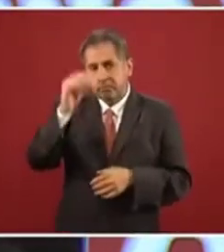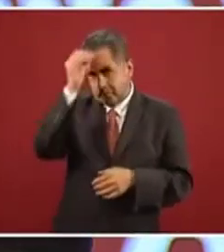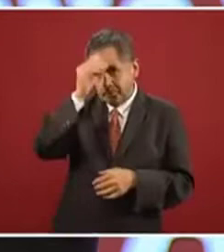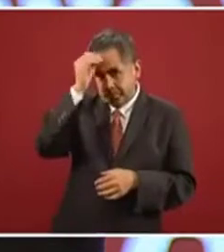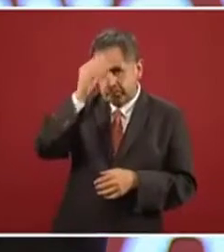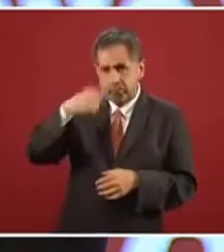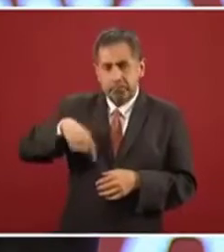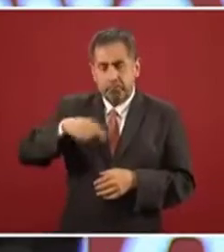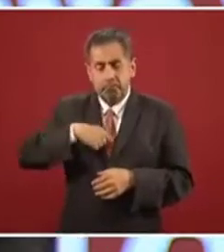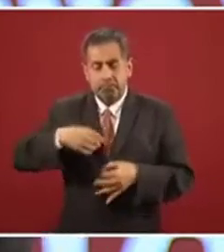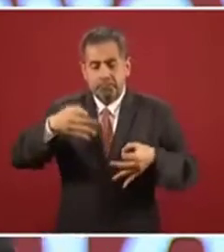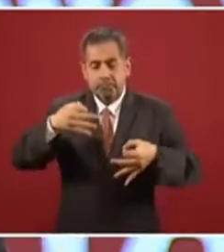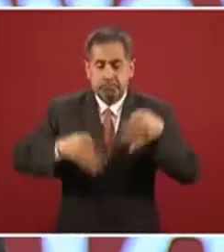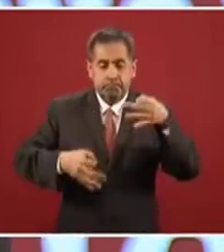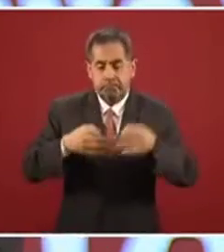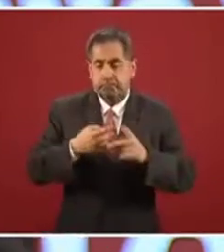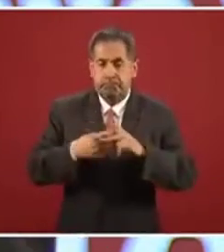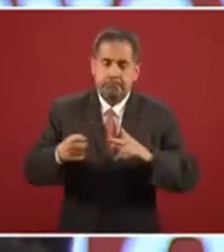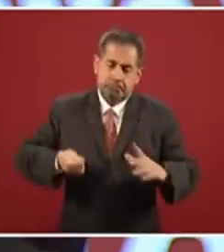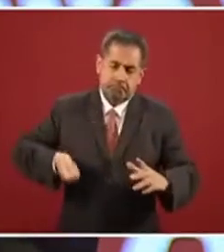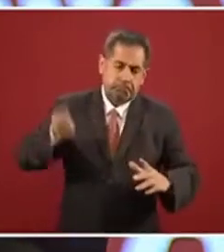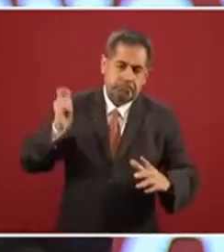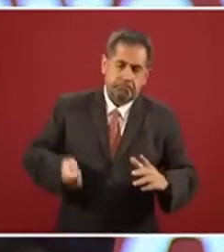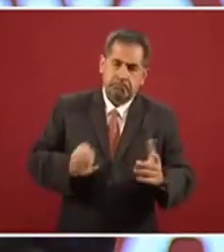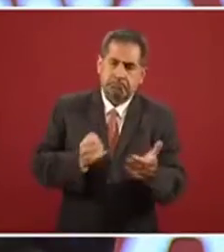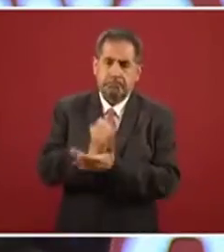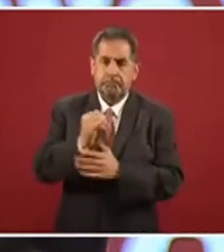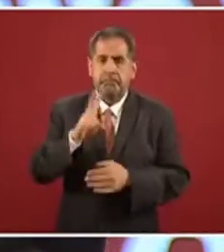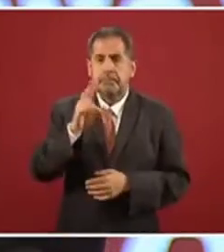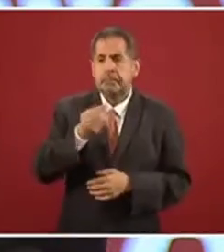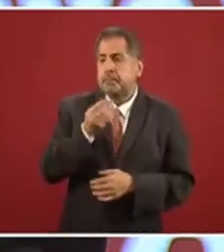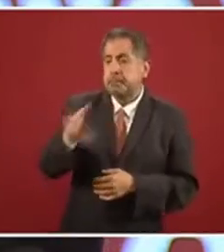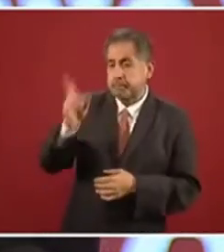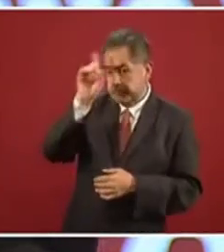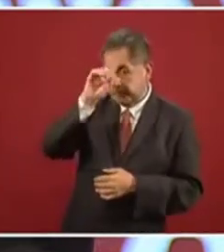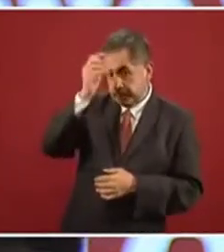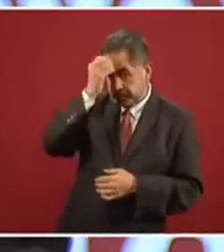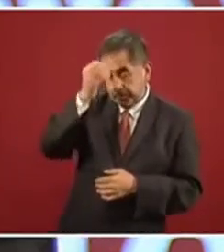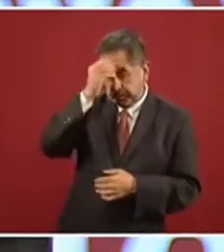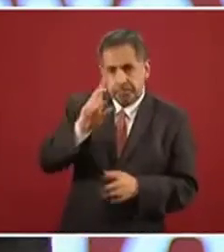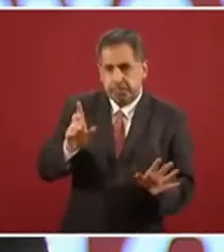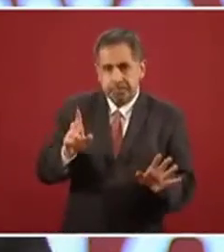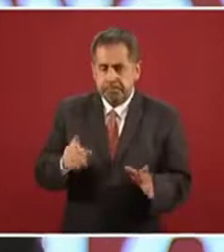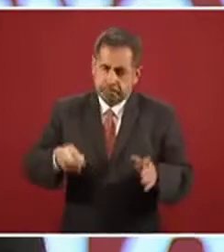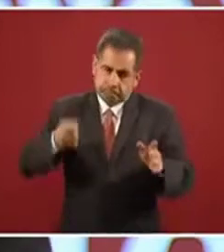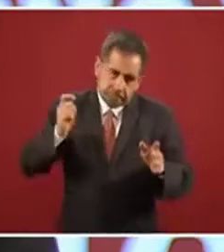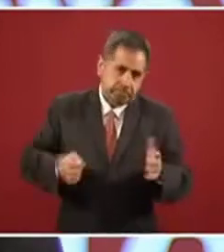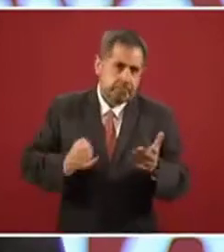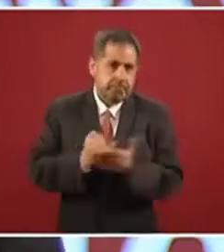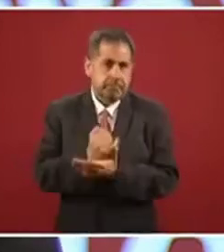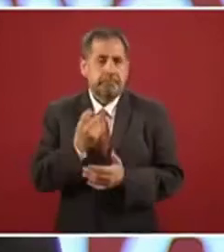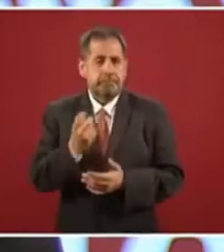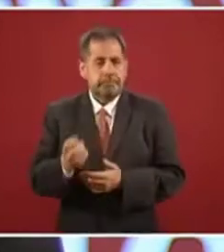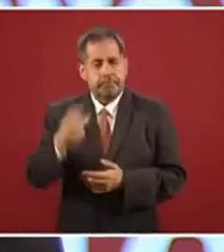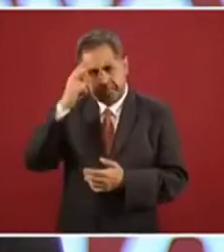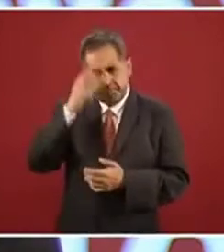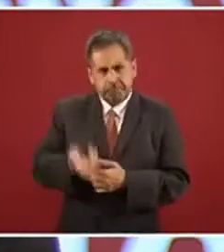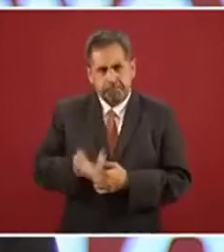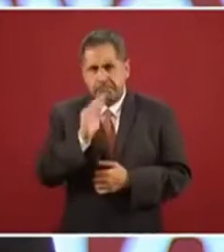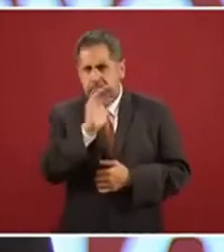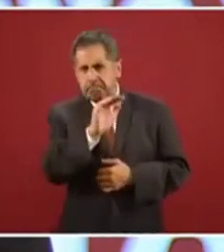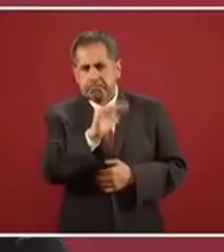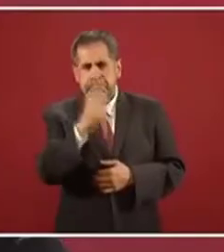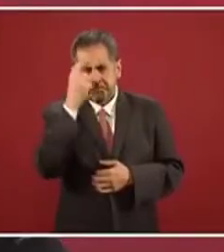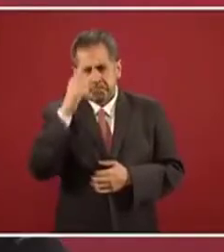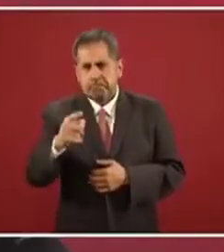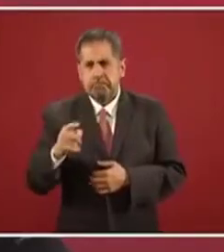La Corte va a iniciar un proceso. Y este procedimiento que se está promoviendo por México tiene como objetivo evitar